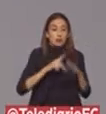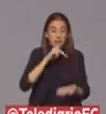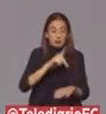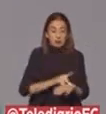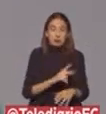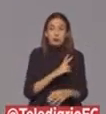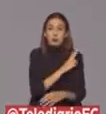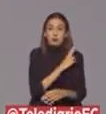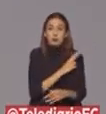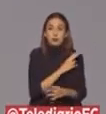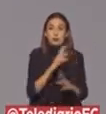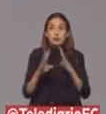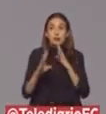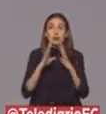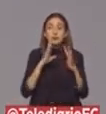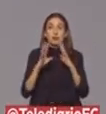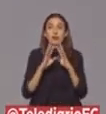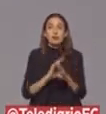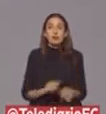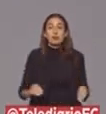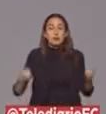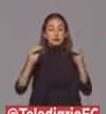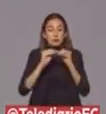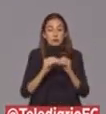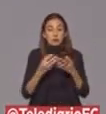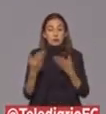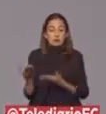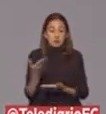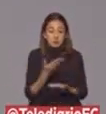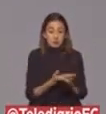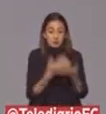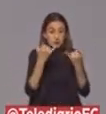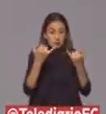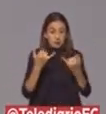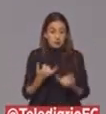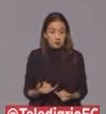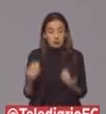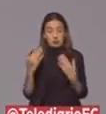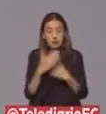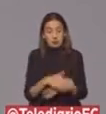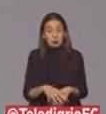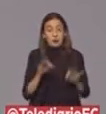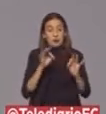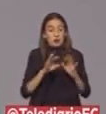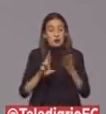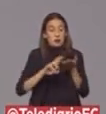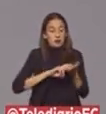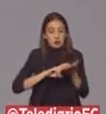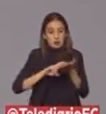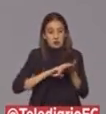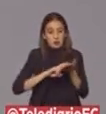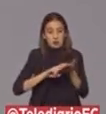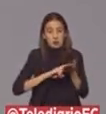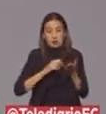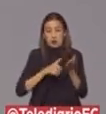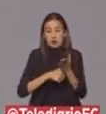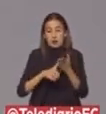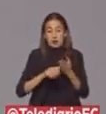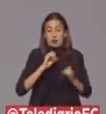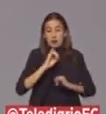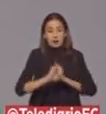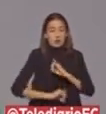quien nos va a ampliar un poco más en lo que se ha planteado ya en esta reunión interministerial binacional